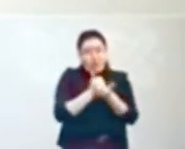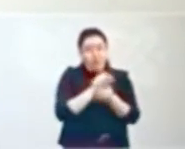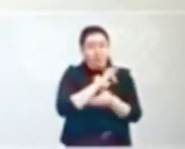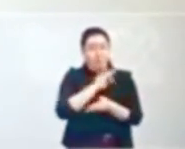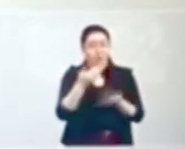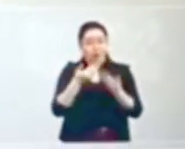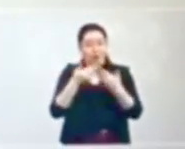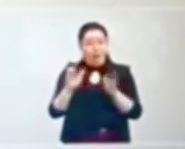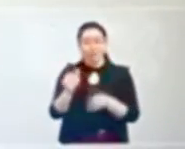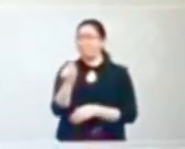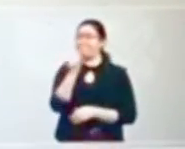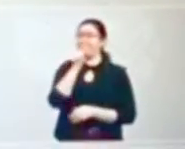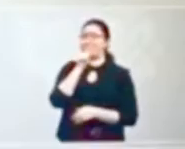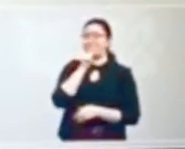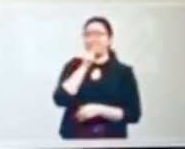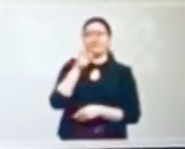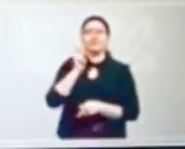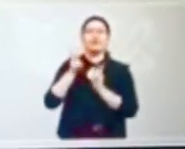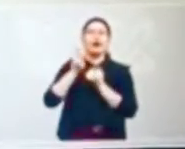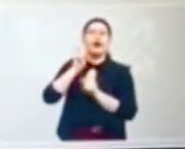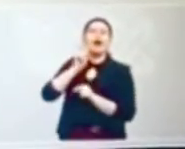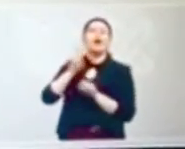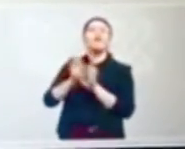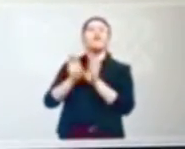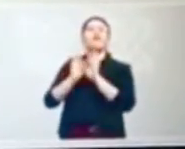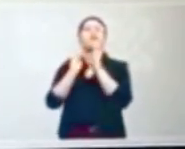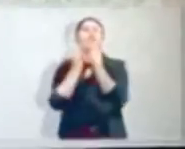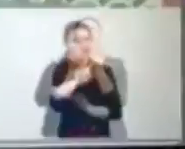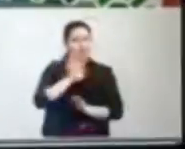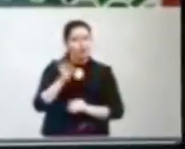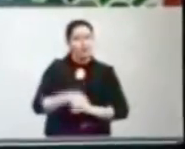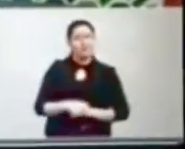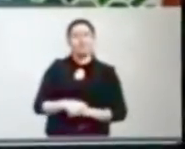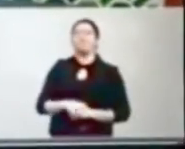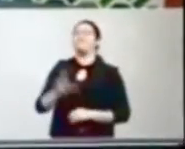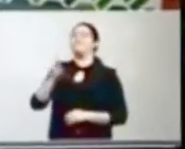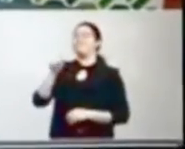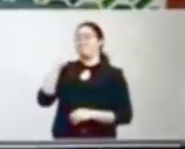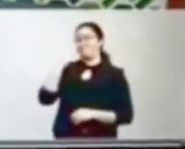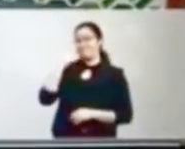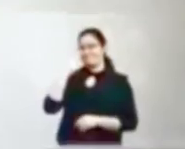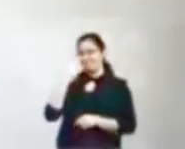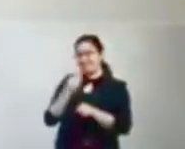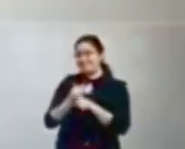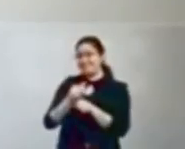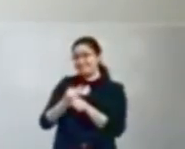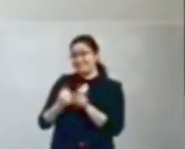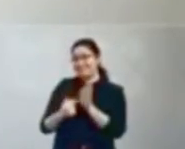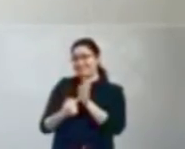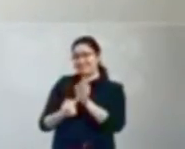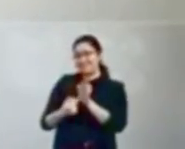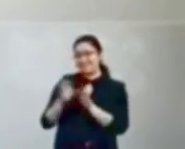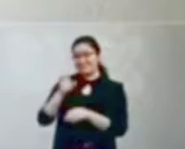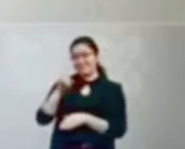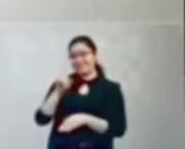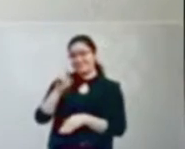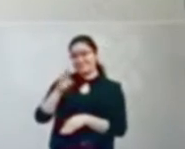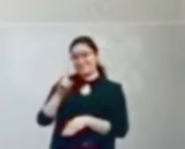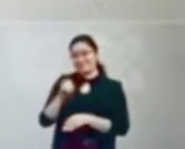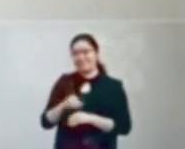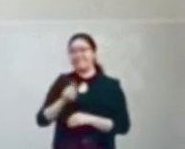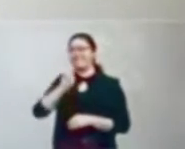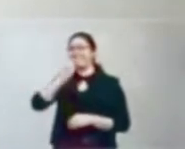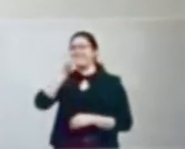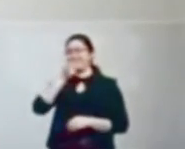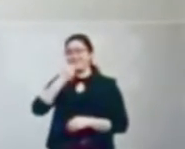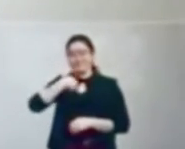pláticas para ver cómo sería y cuáles serían las medidas. Miren, lo que mostró hoy Eduardo es que,